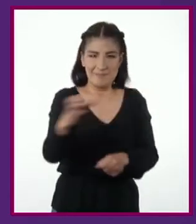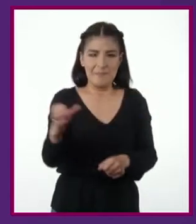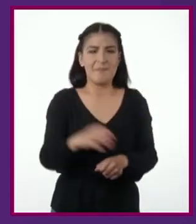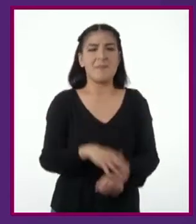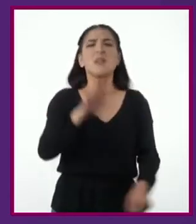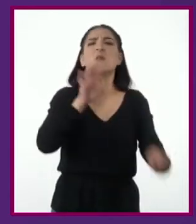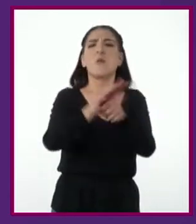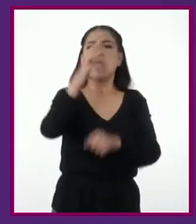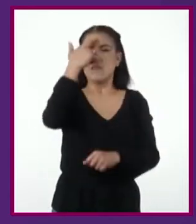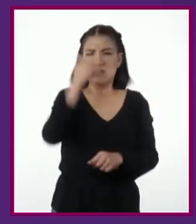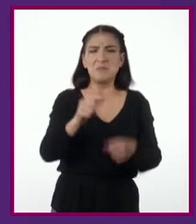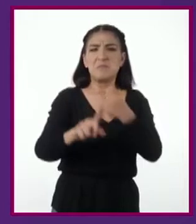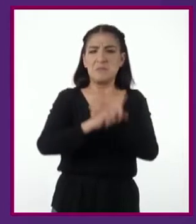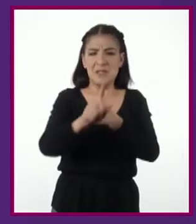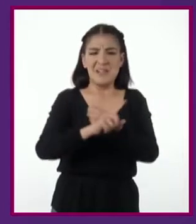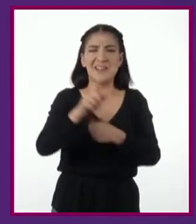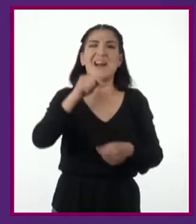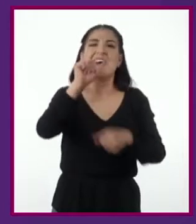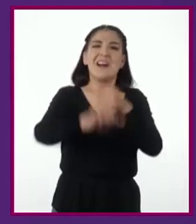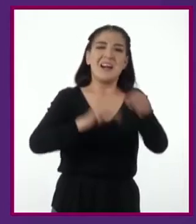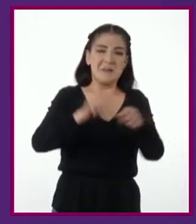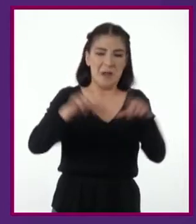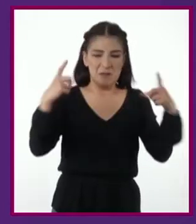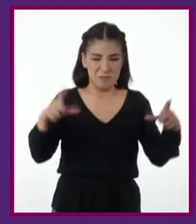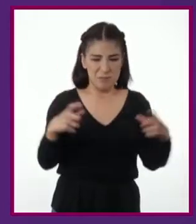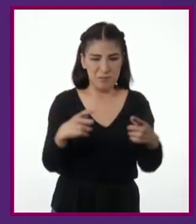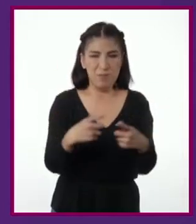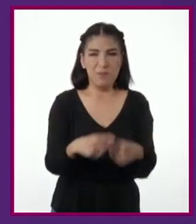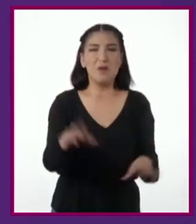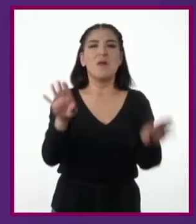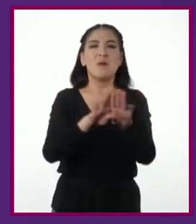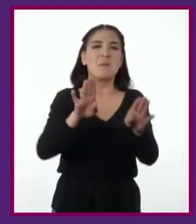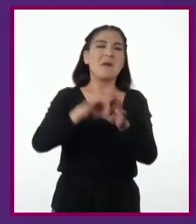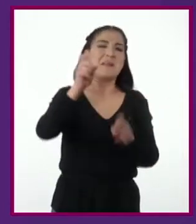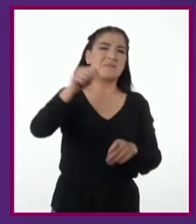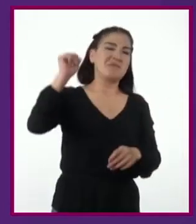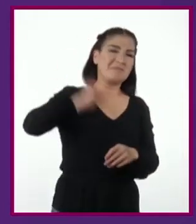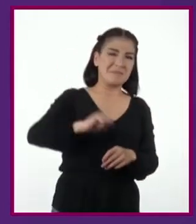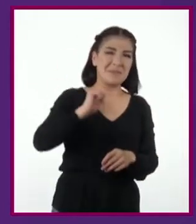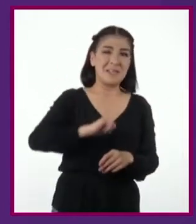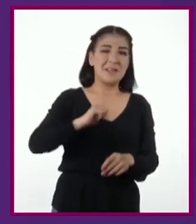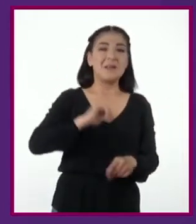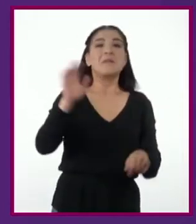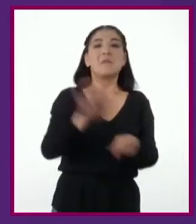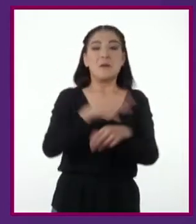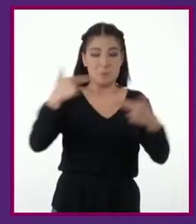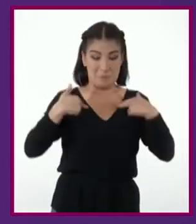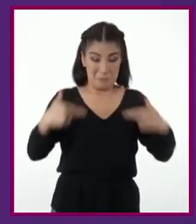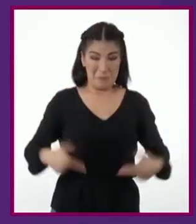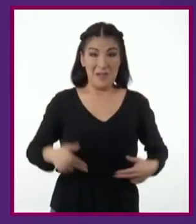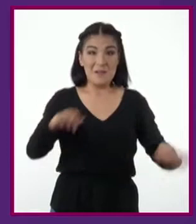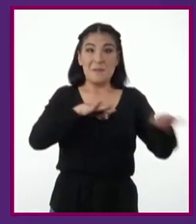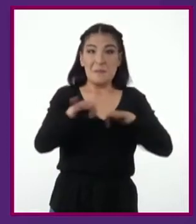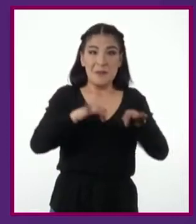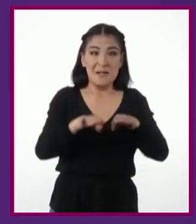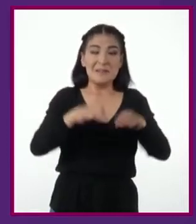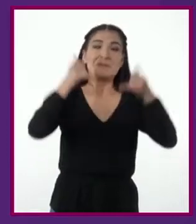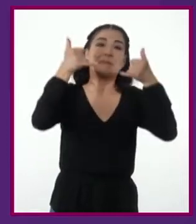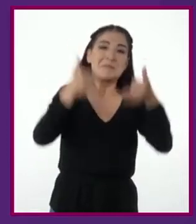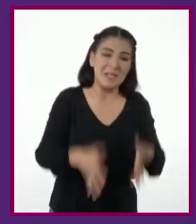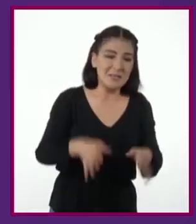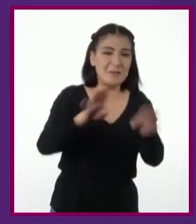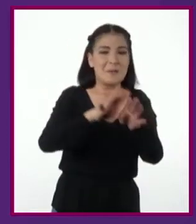directas de la carencia del ganado en el sistema de agricultura de la región fue el trabajo humano en todas las